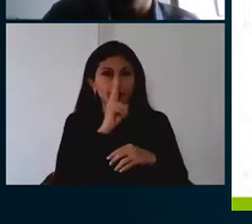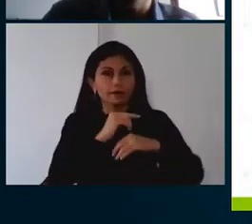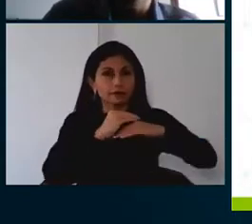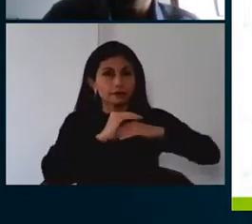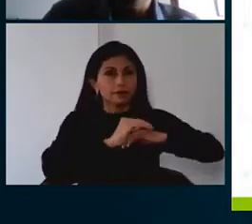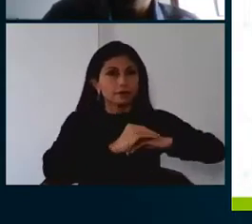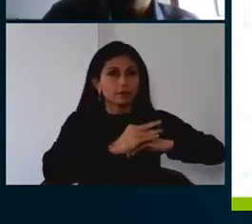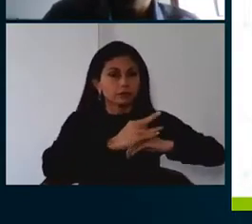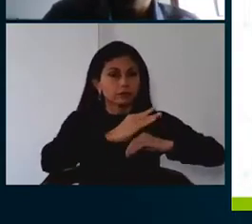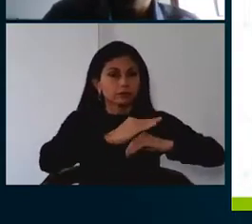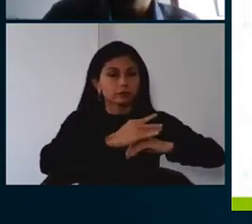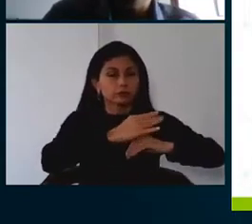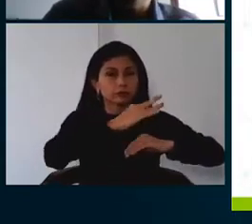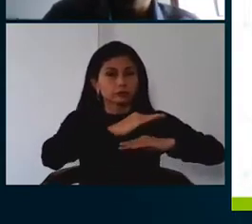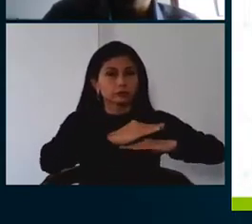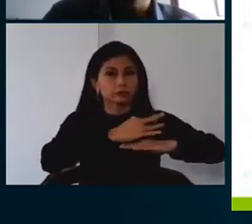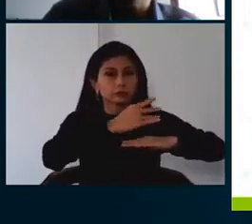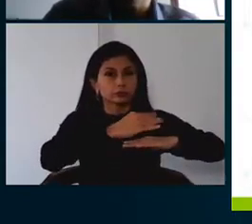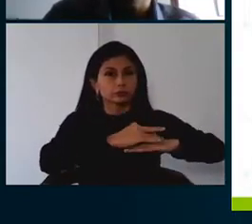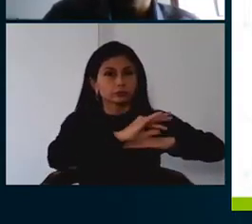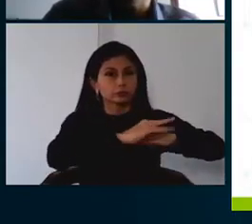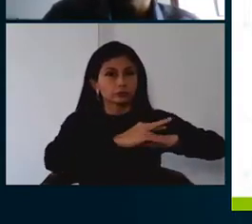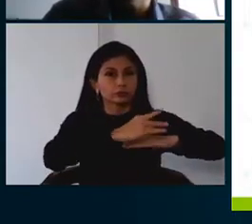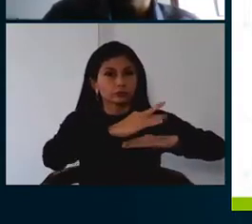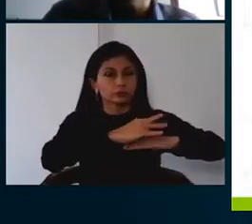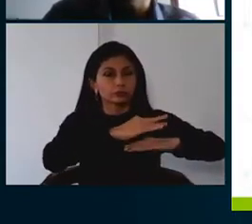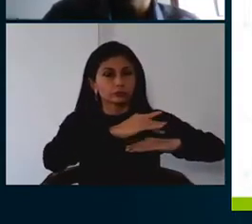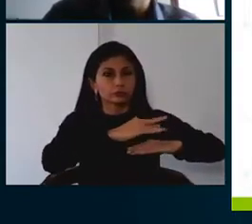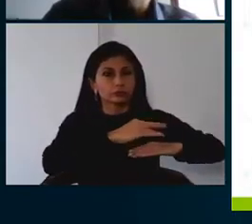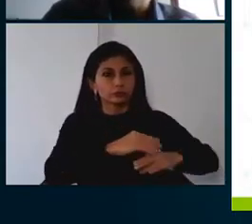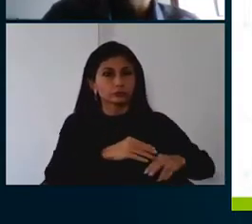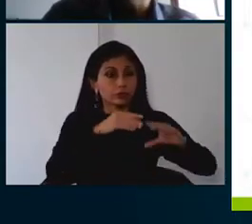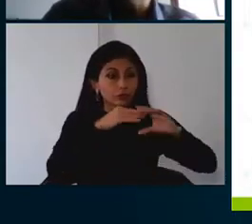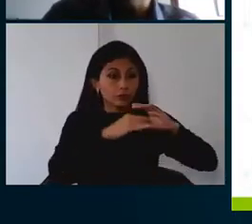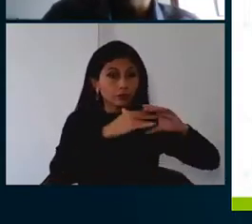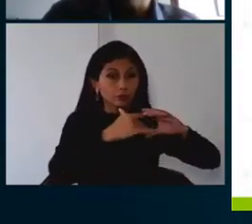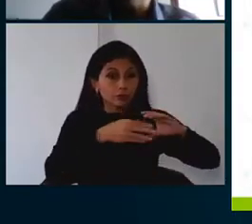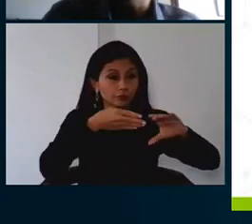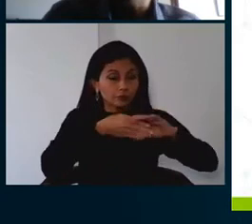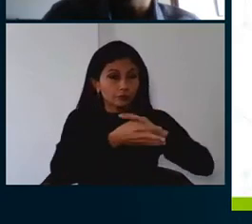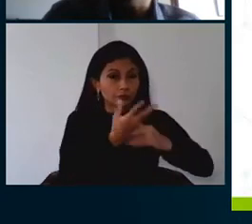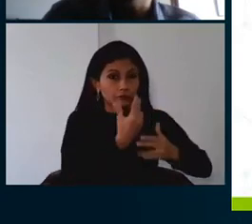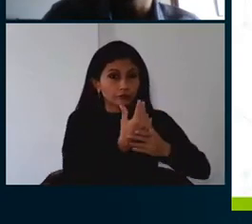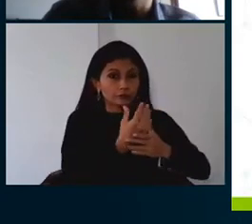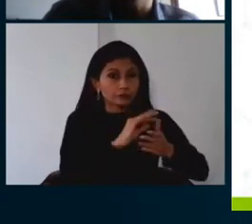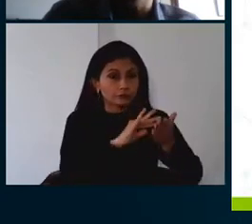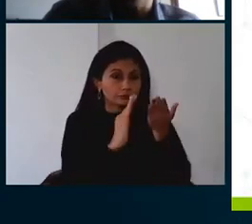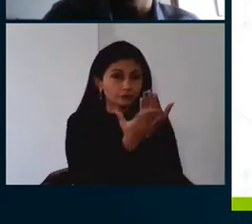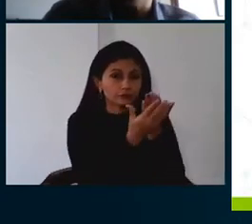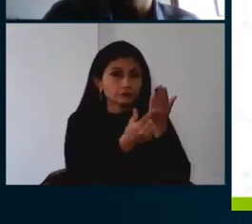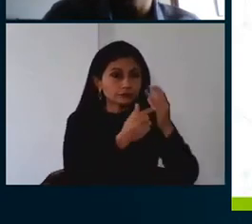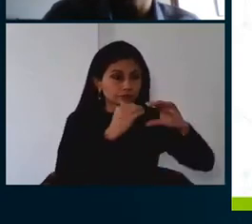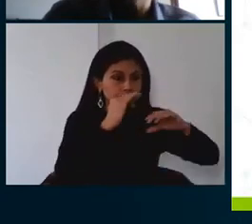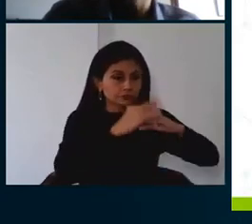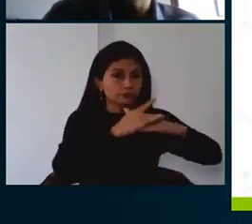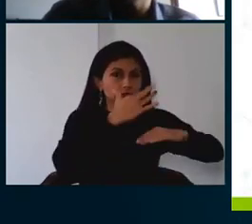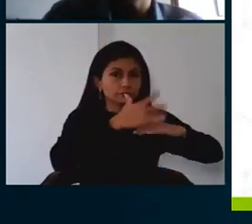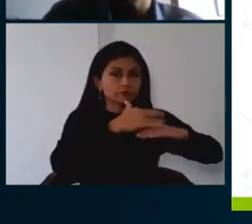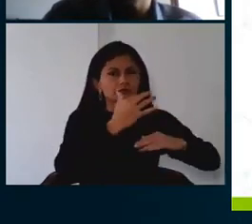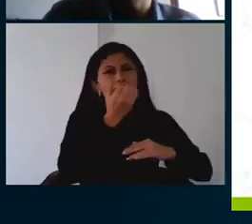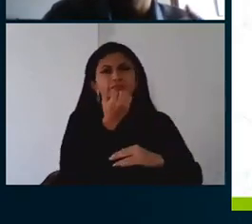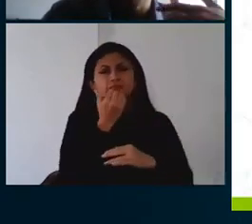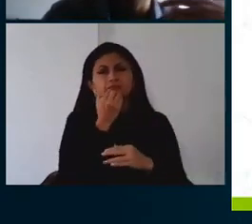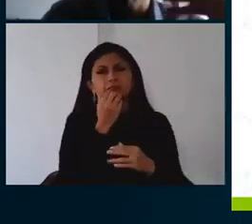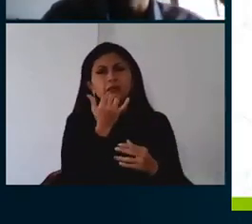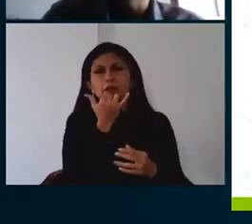más alta en la cara opuesta de la entrada del canal, mientras que cuando se analiza qué ocurriría si